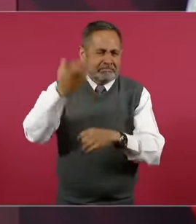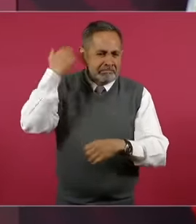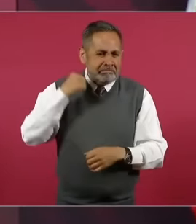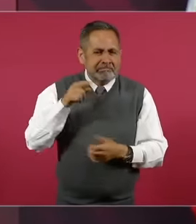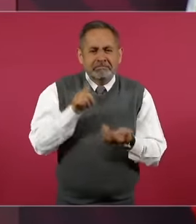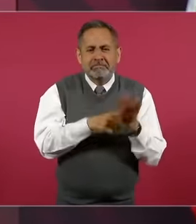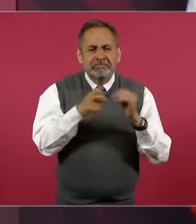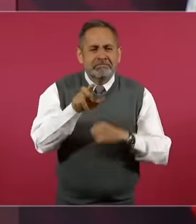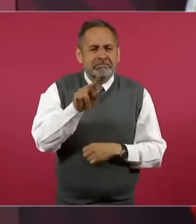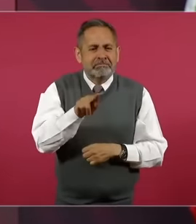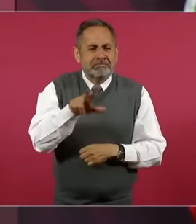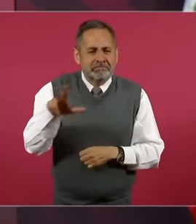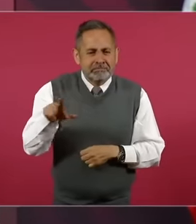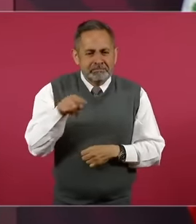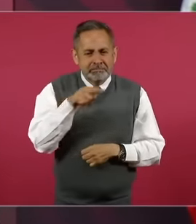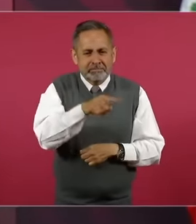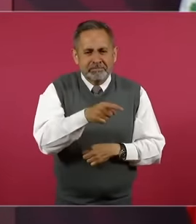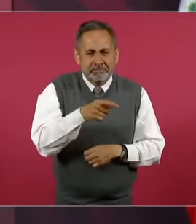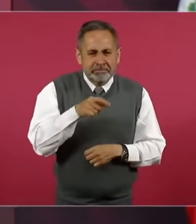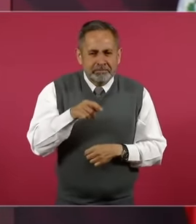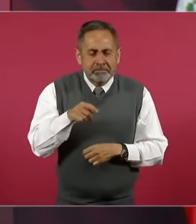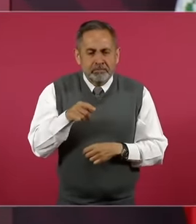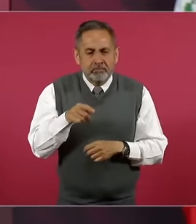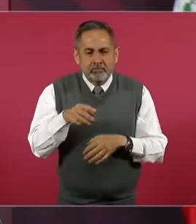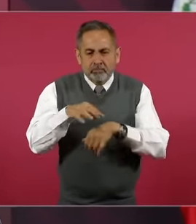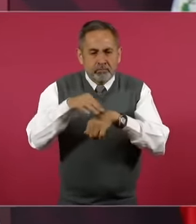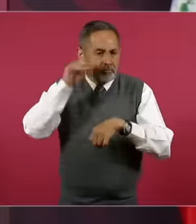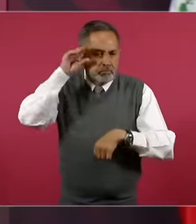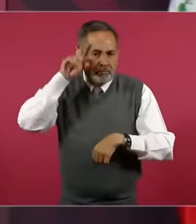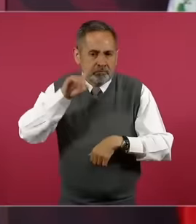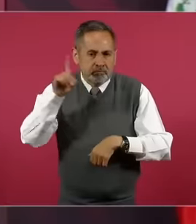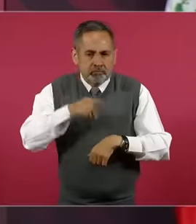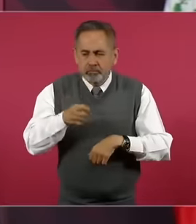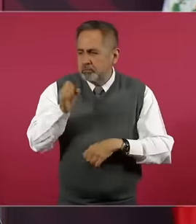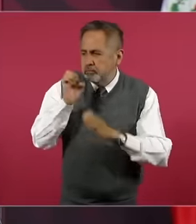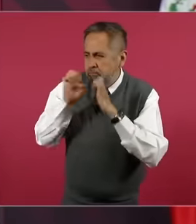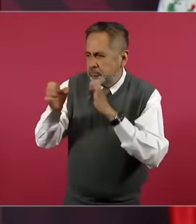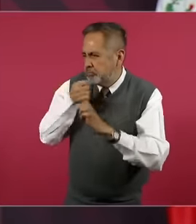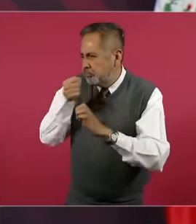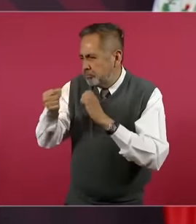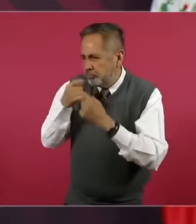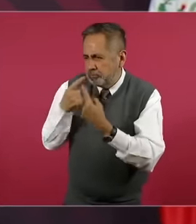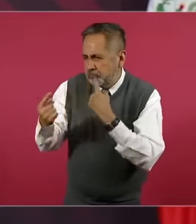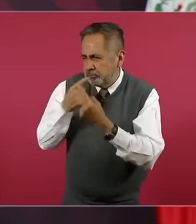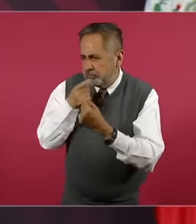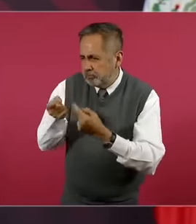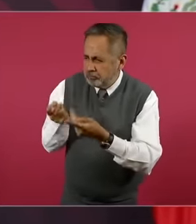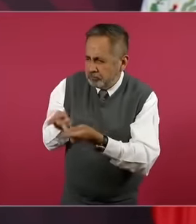88, pero grabada, y me entrevistó